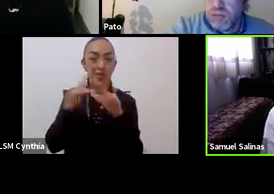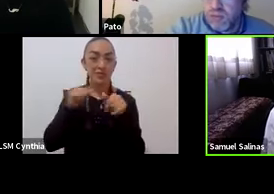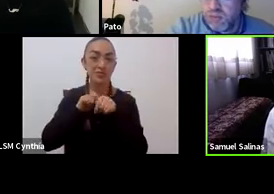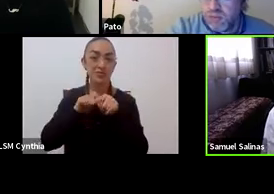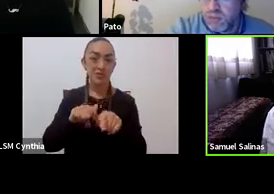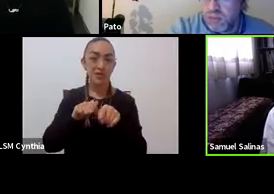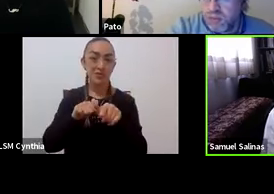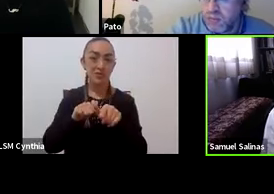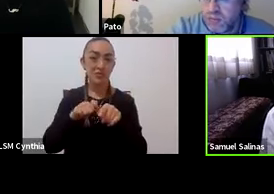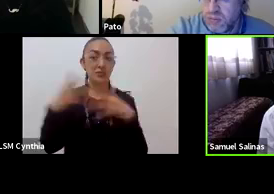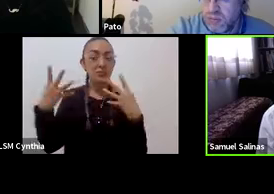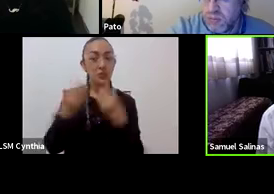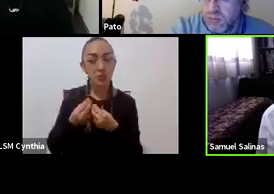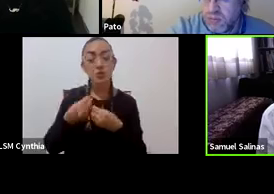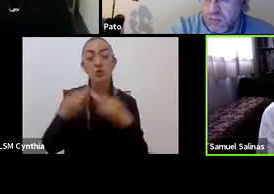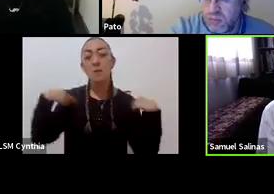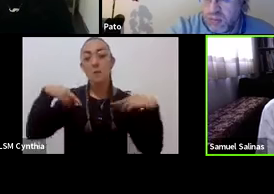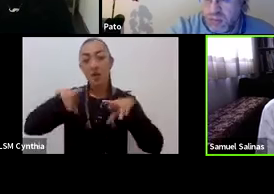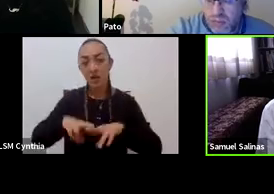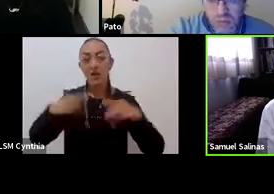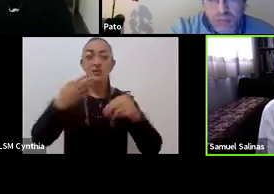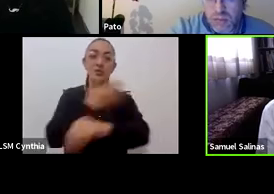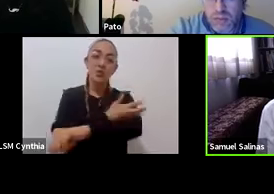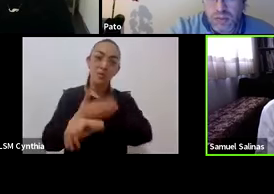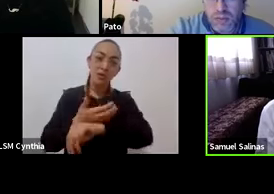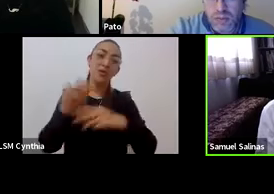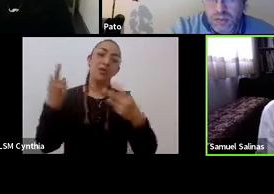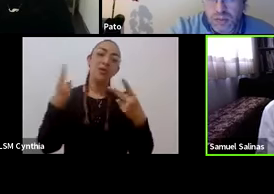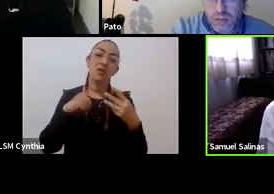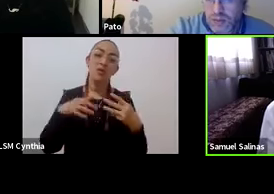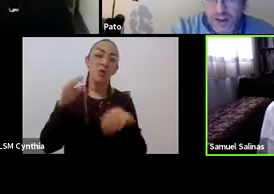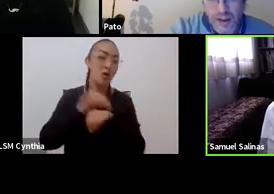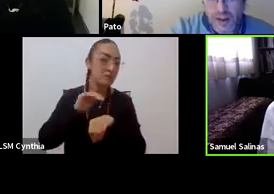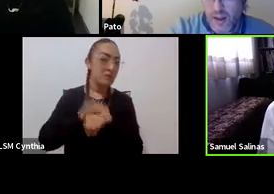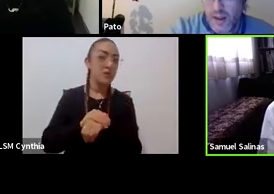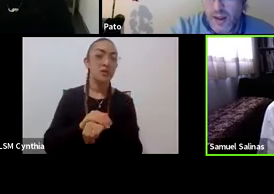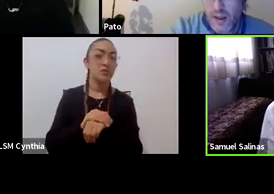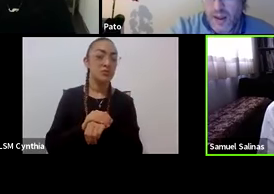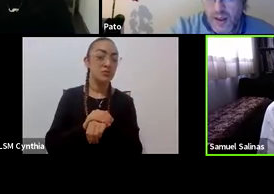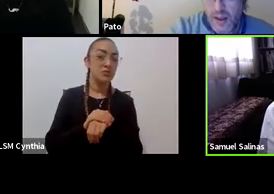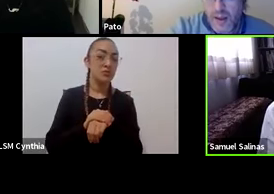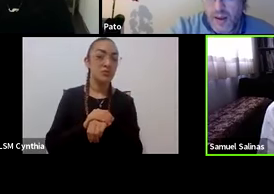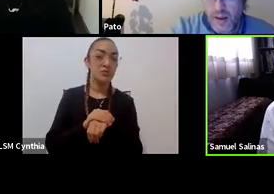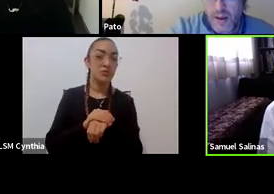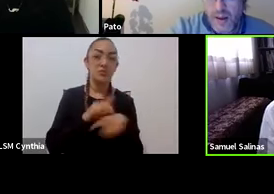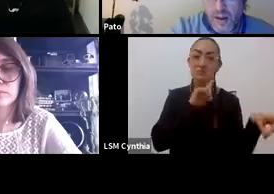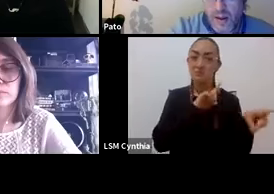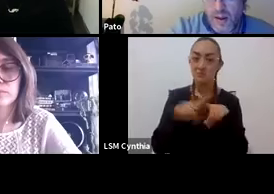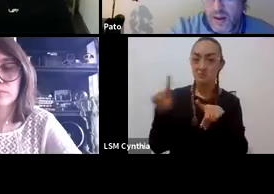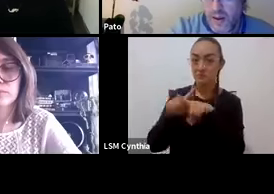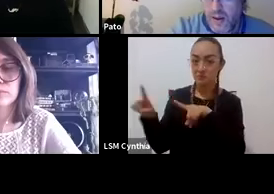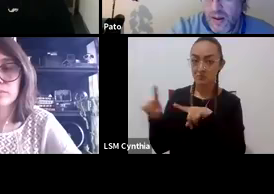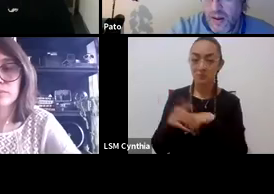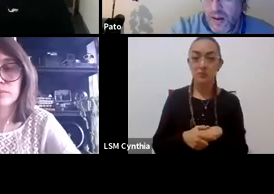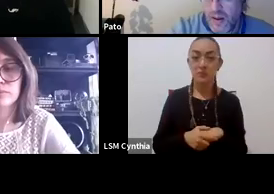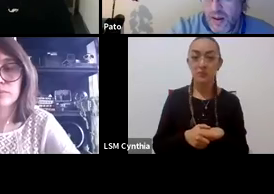sus docentes y con sus compañeros, con sus amigos y amigas de los pilares.